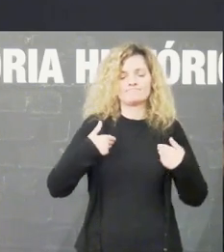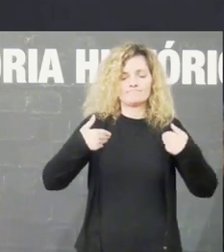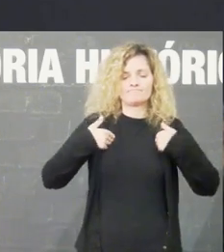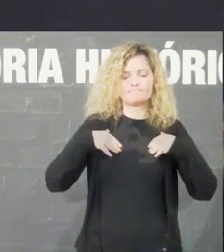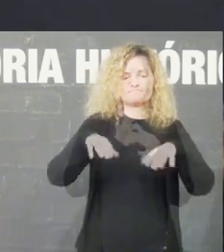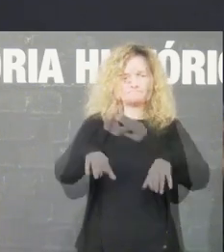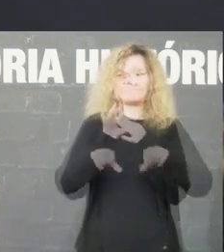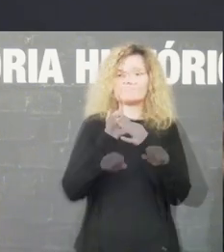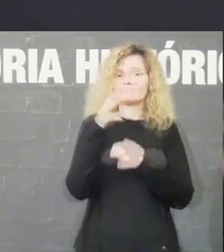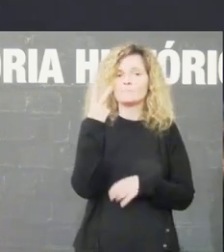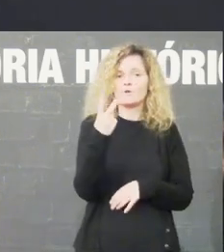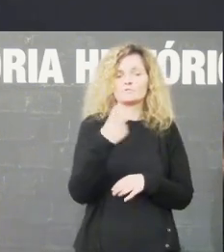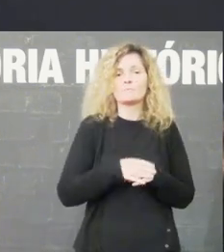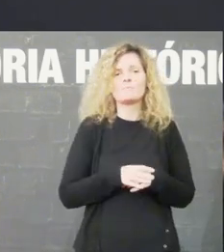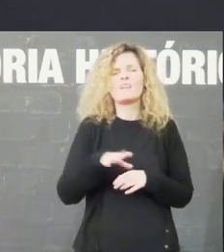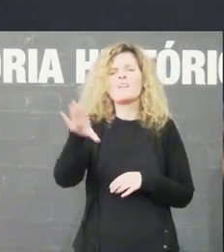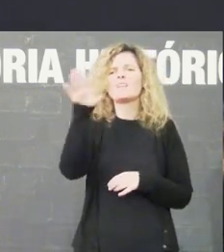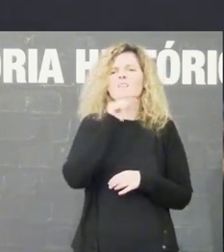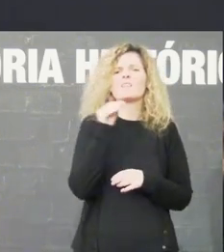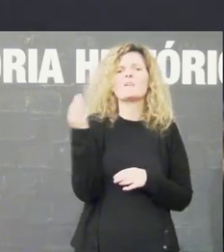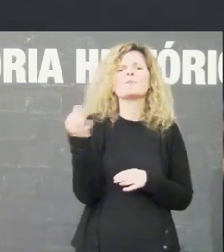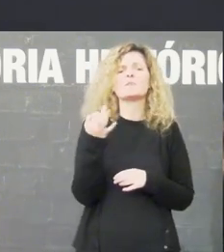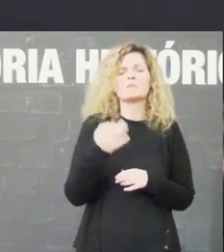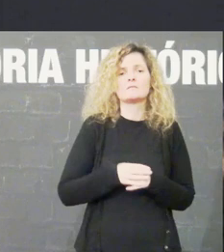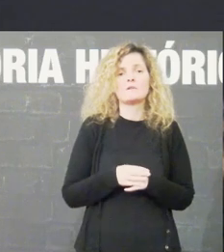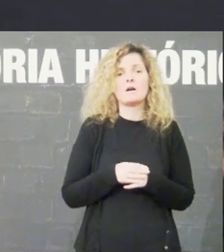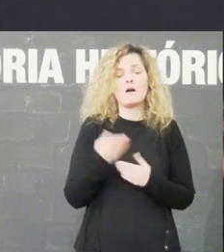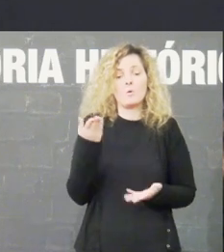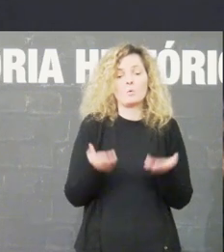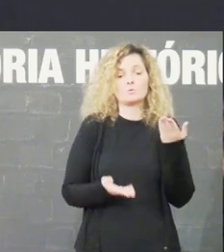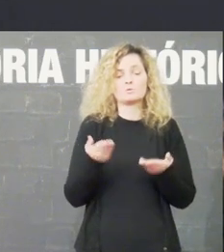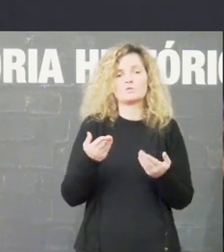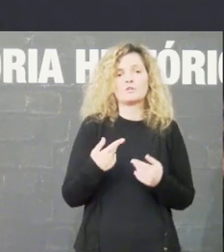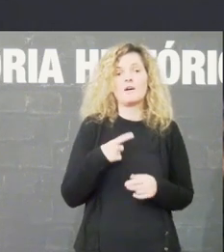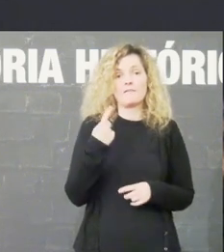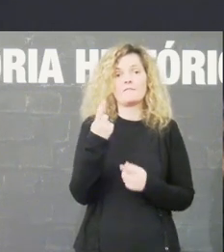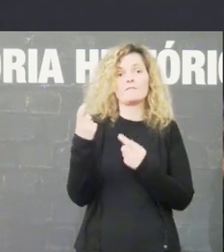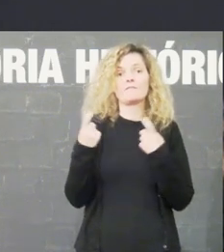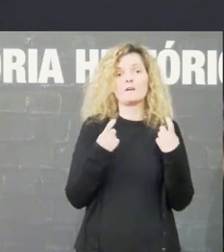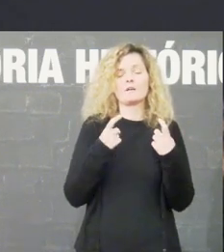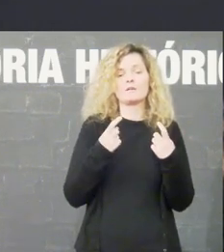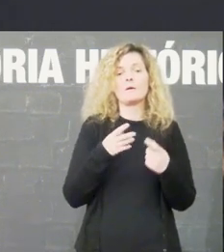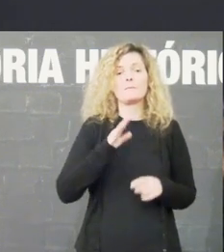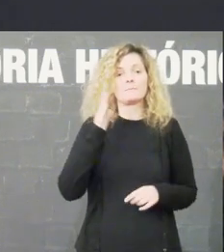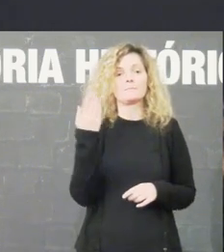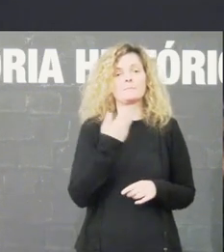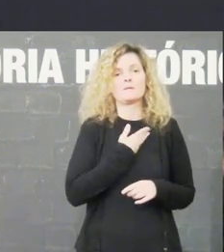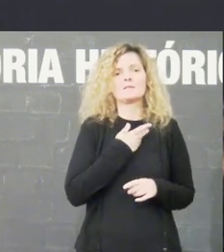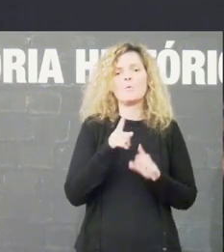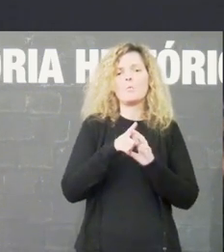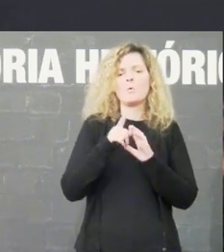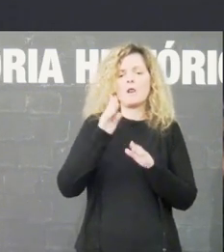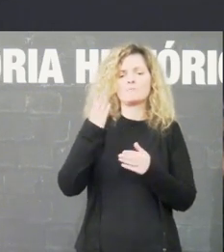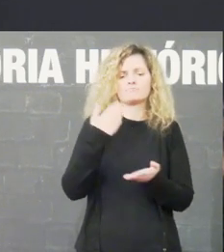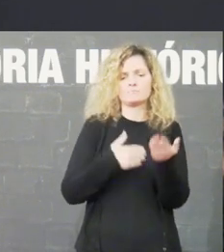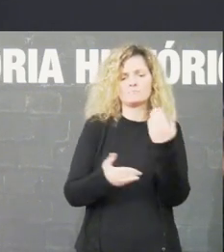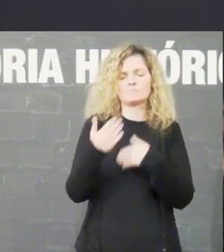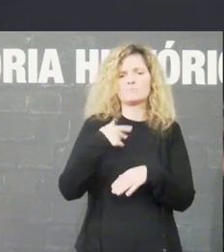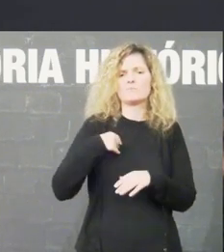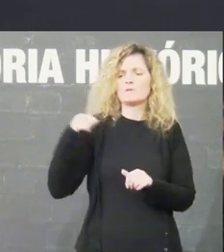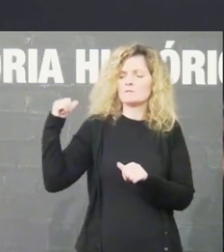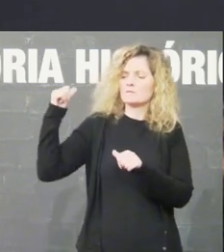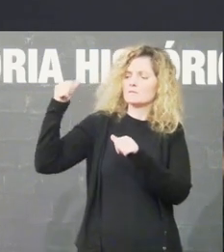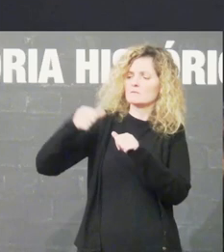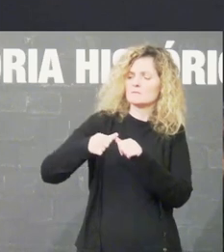este departamento, porque entendemos que facer xustiza coas víctimas é tamén desmontar o que durante décadas